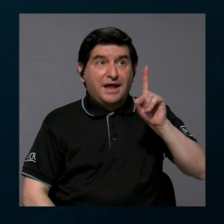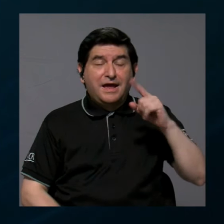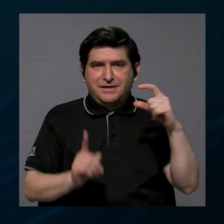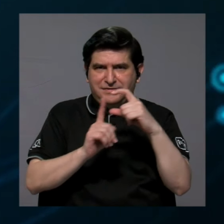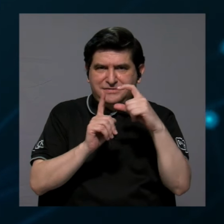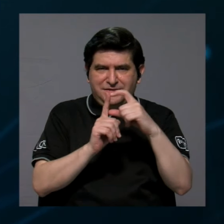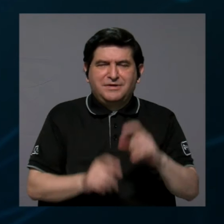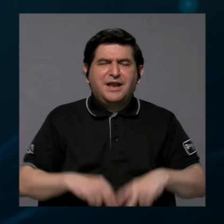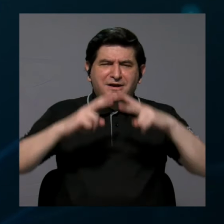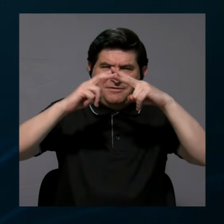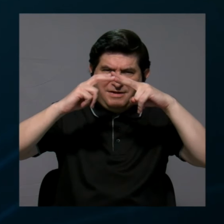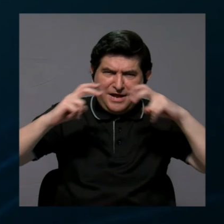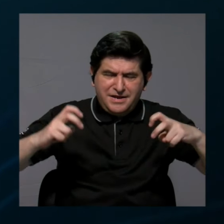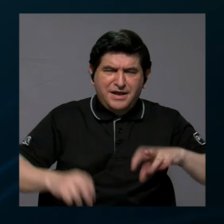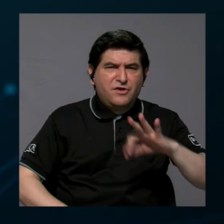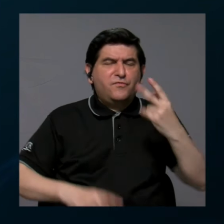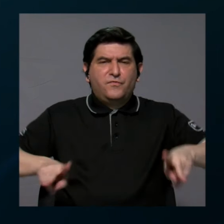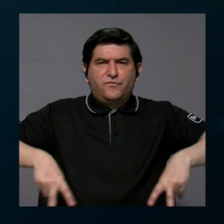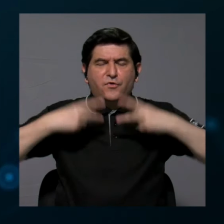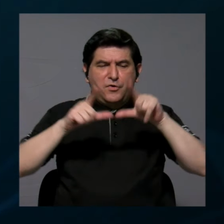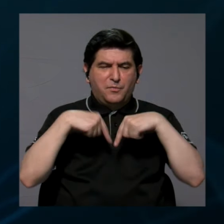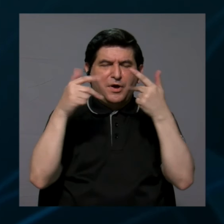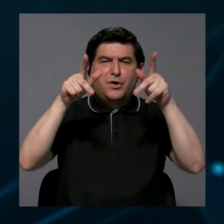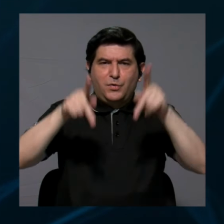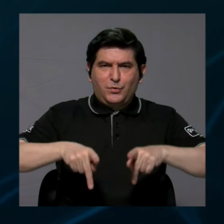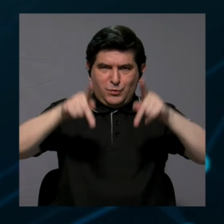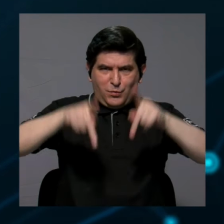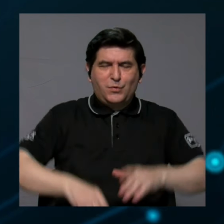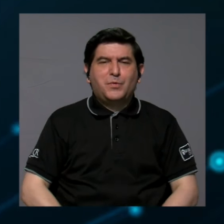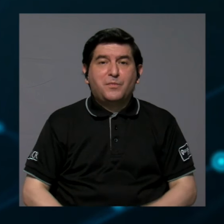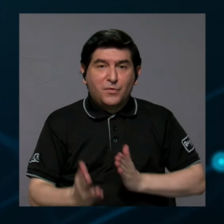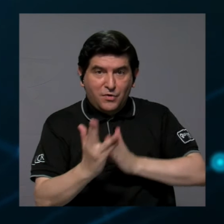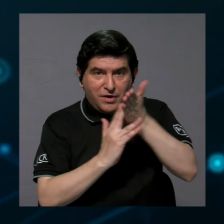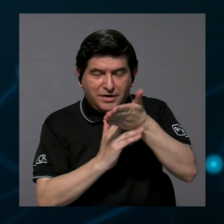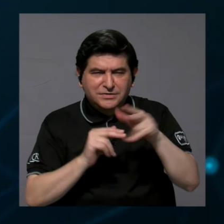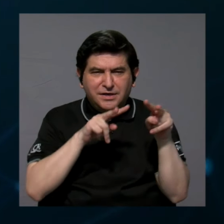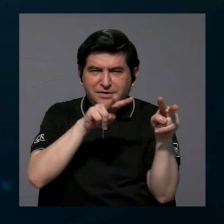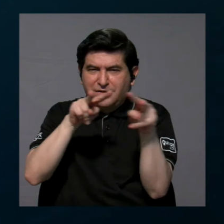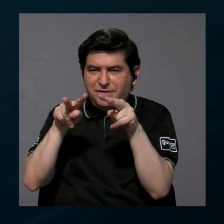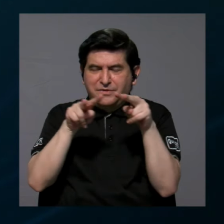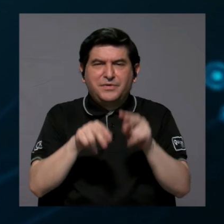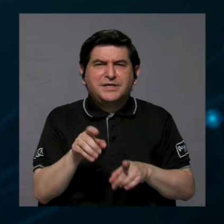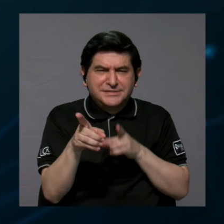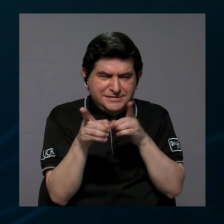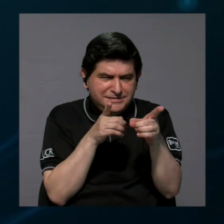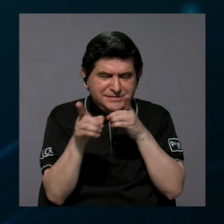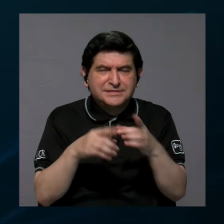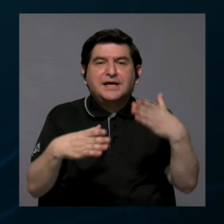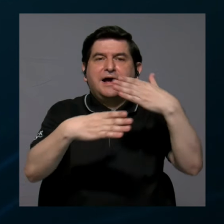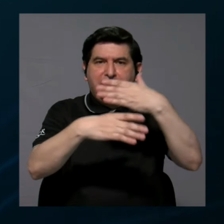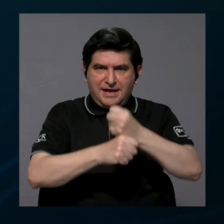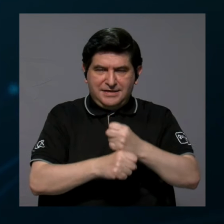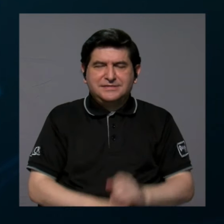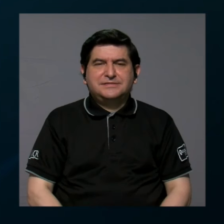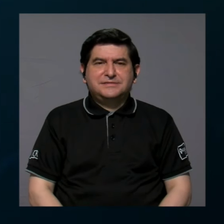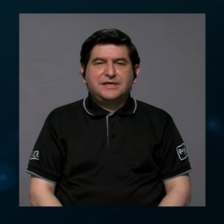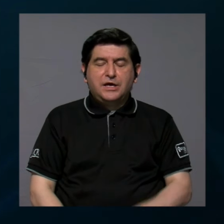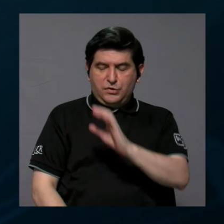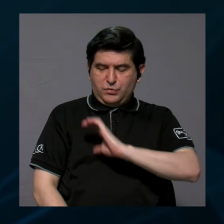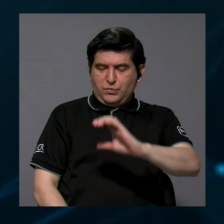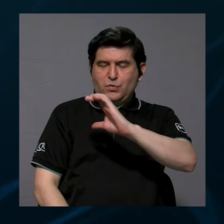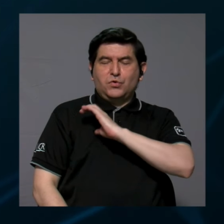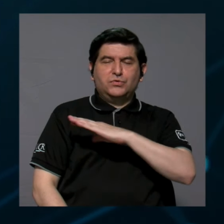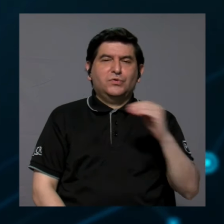Estudio etnográfico es el análisis del modo de vida de un grupo de individuos mediante la observación y descripción de lo que hacen, cómo